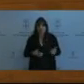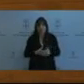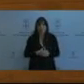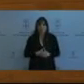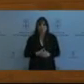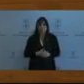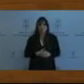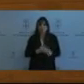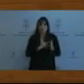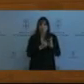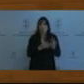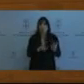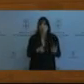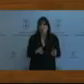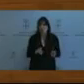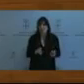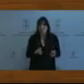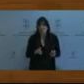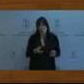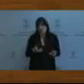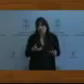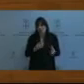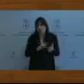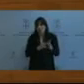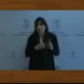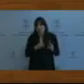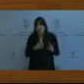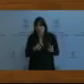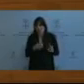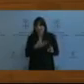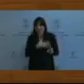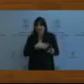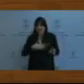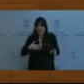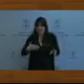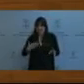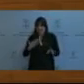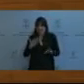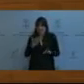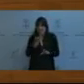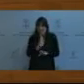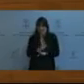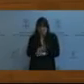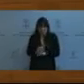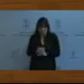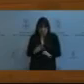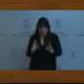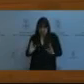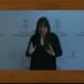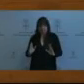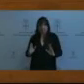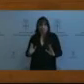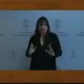otro lado, quieren que sea presentado en un plazo de dos meses, que es lo que falta para terminar este periodo de sesiones. Ya me dirán